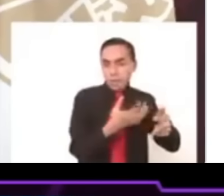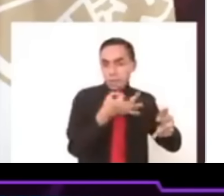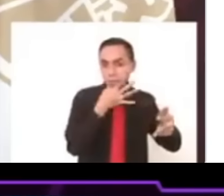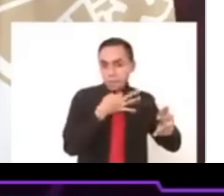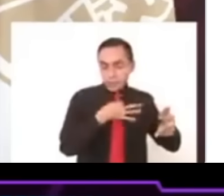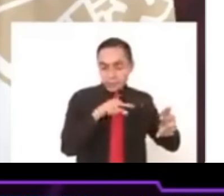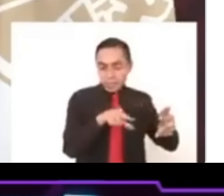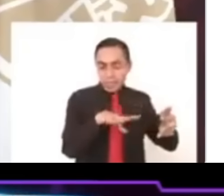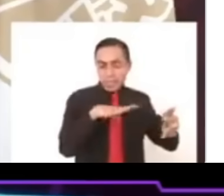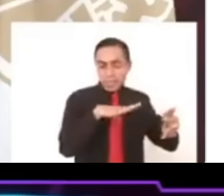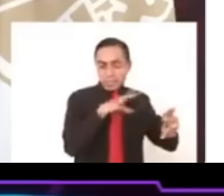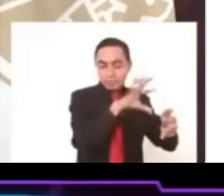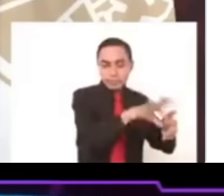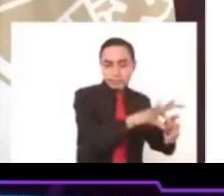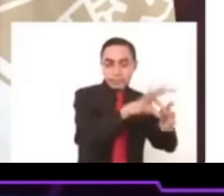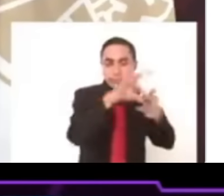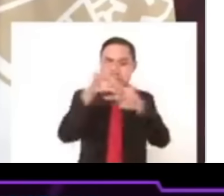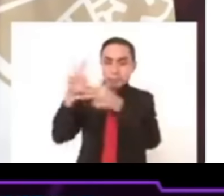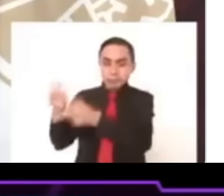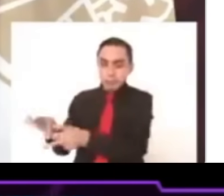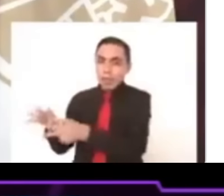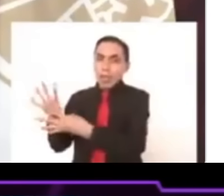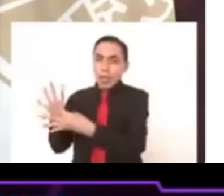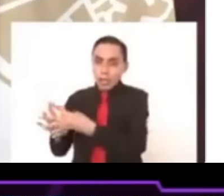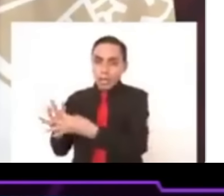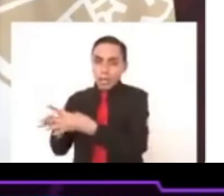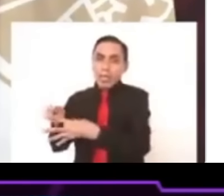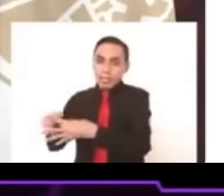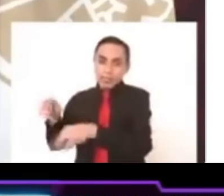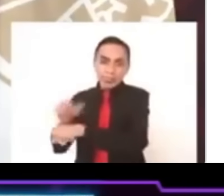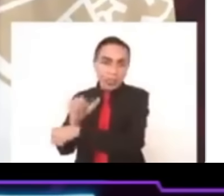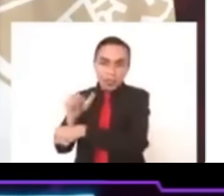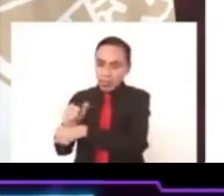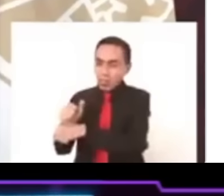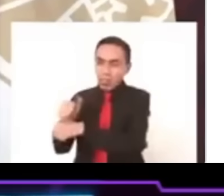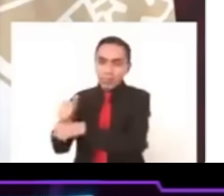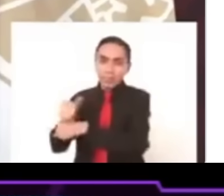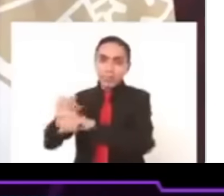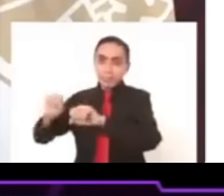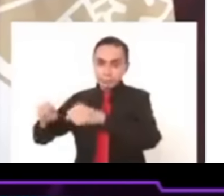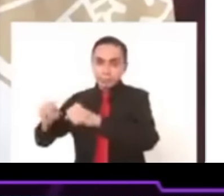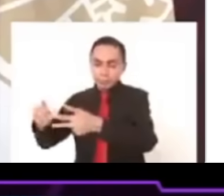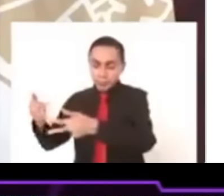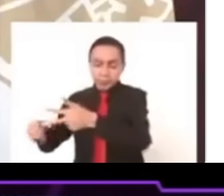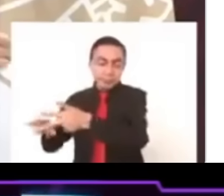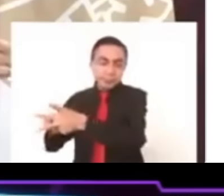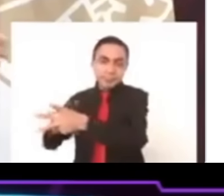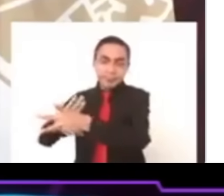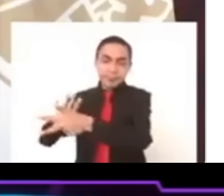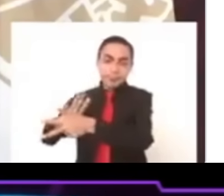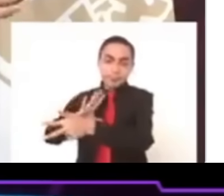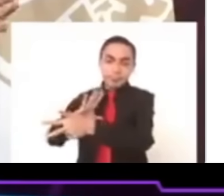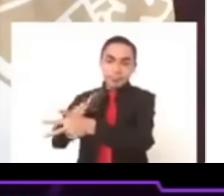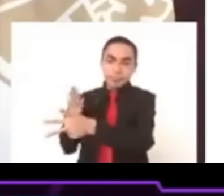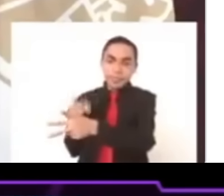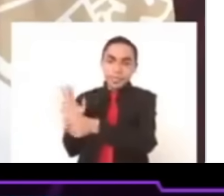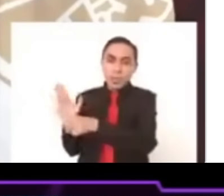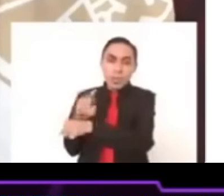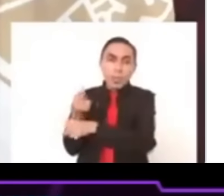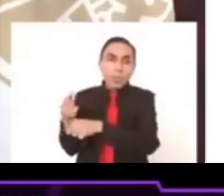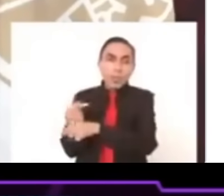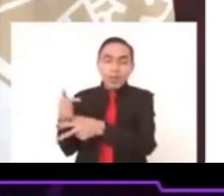estas fueron remitidas al depósito vehicular, al corralón, por los hechos que mencioné, la obstrucción